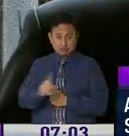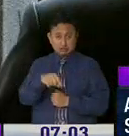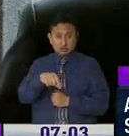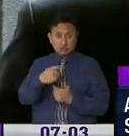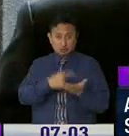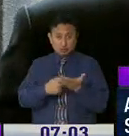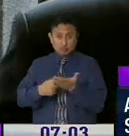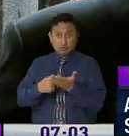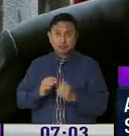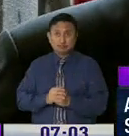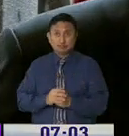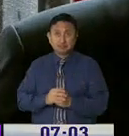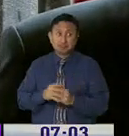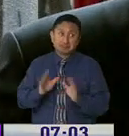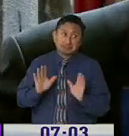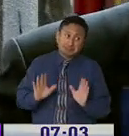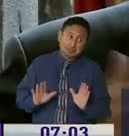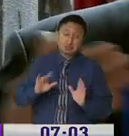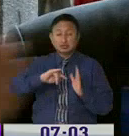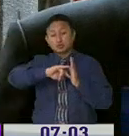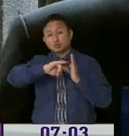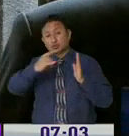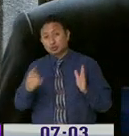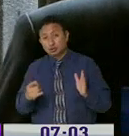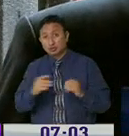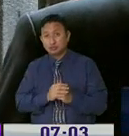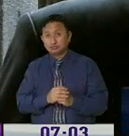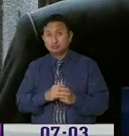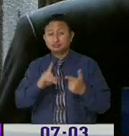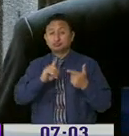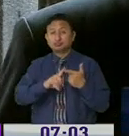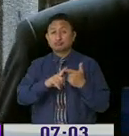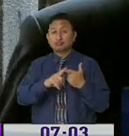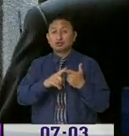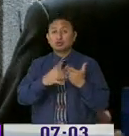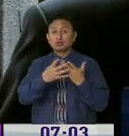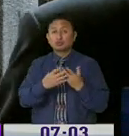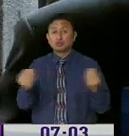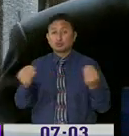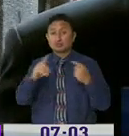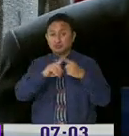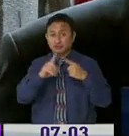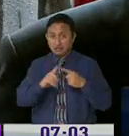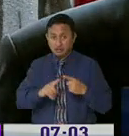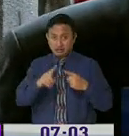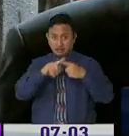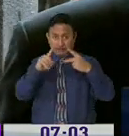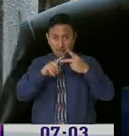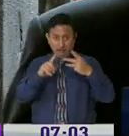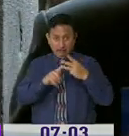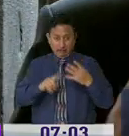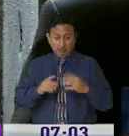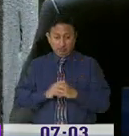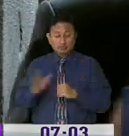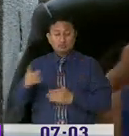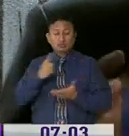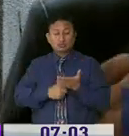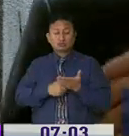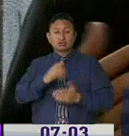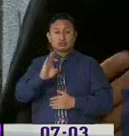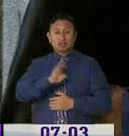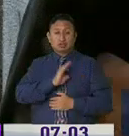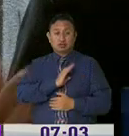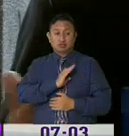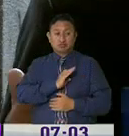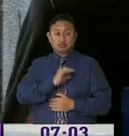menos tecnológicas, puede haber soluciones de distintos tipos. Todo eso es parte del análisis técnico y puede diferenciarse también